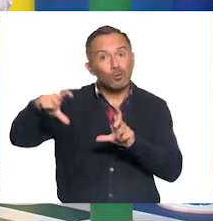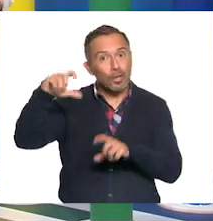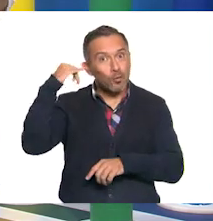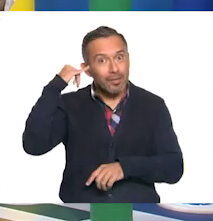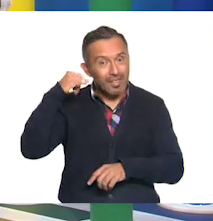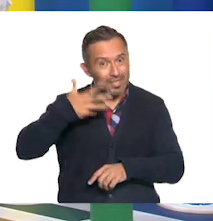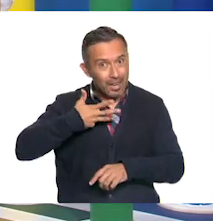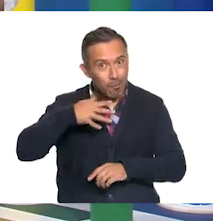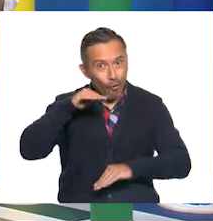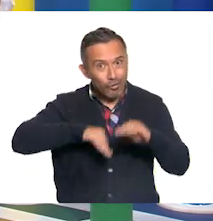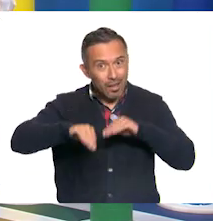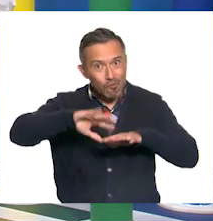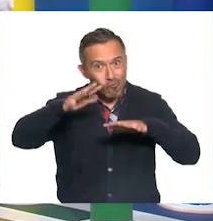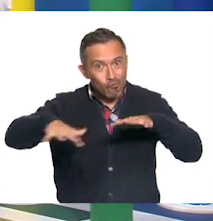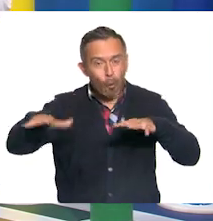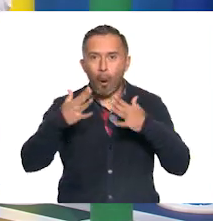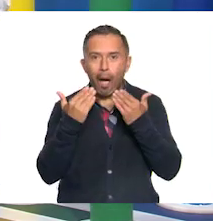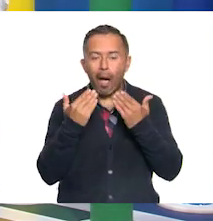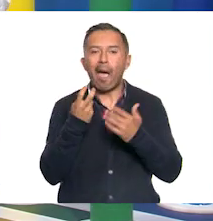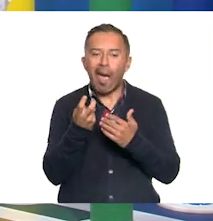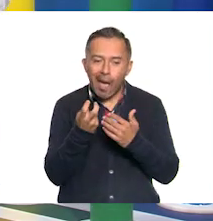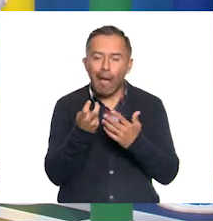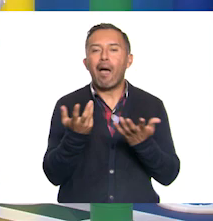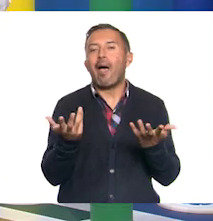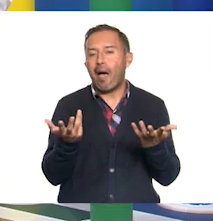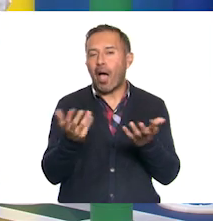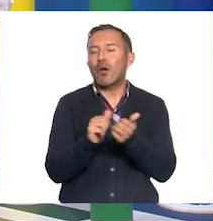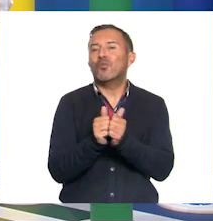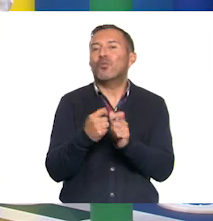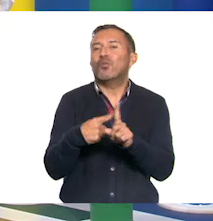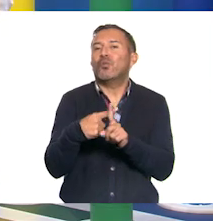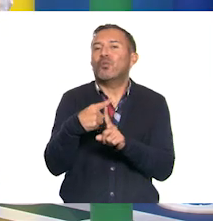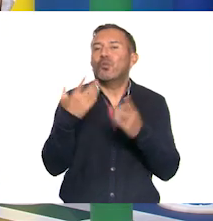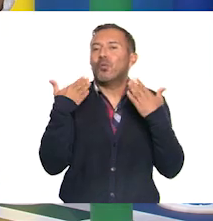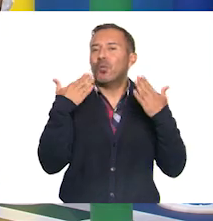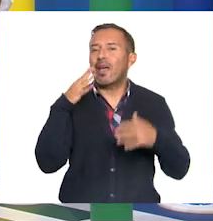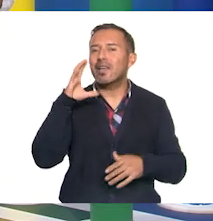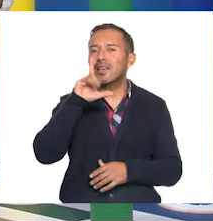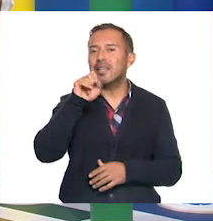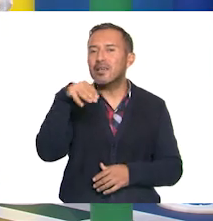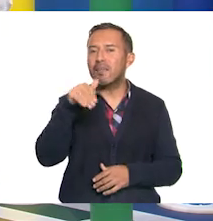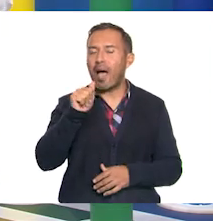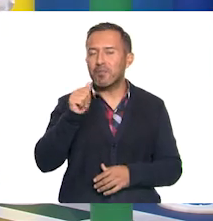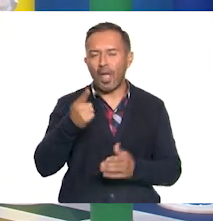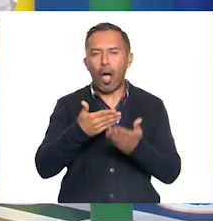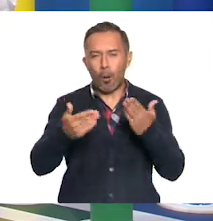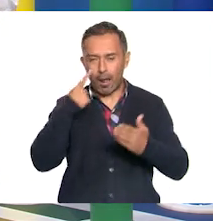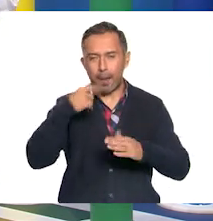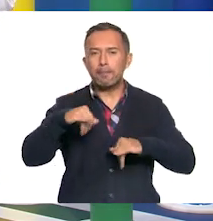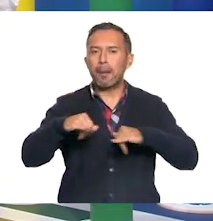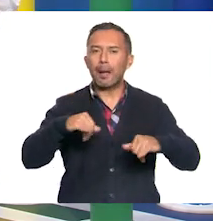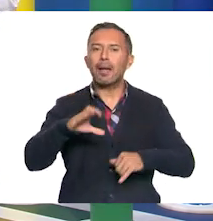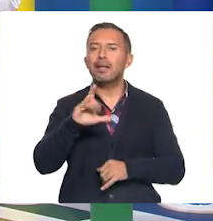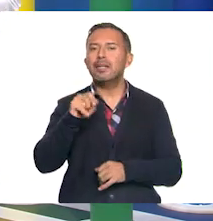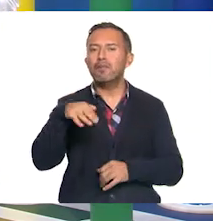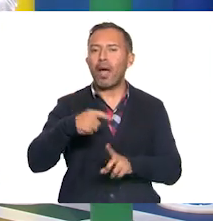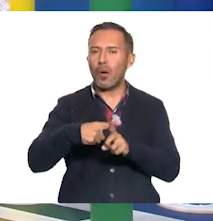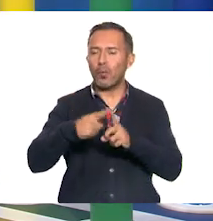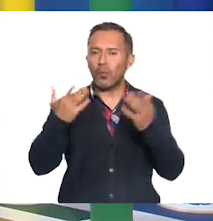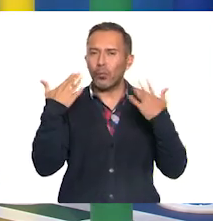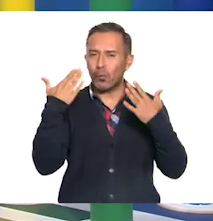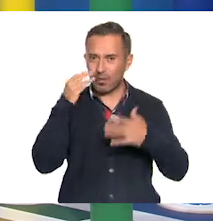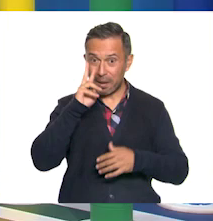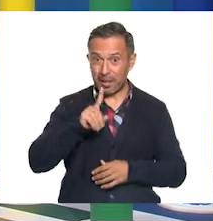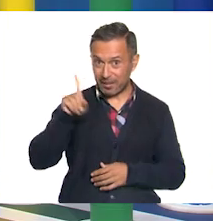montañosas. Eso influye en los climas. Comprobemos esto con el mapa de climas. Vamos a colocarlos,